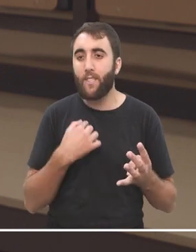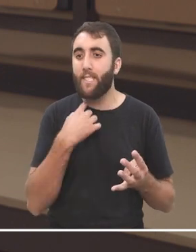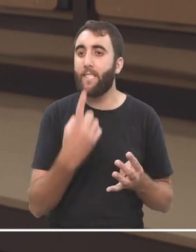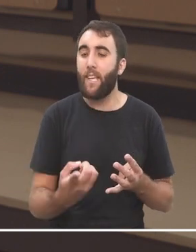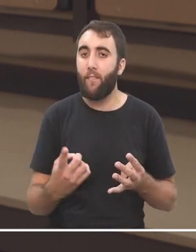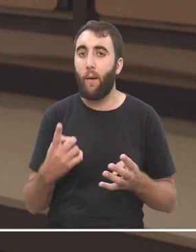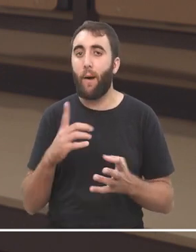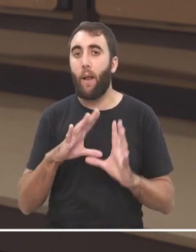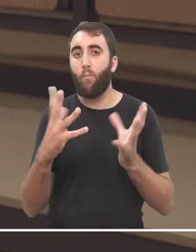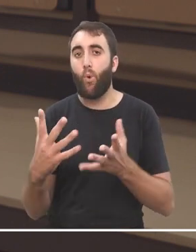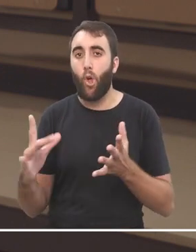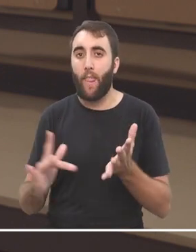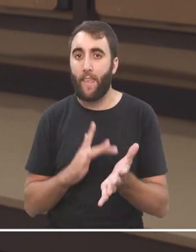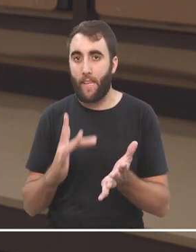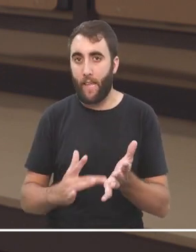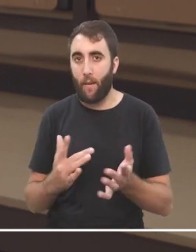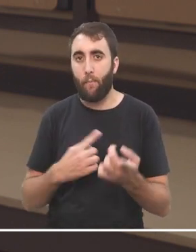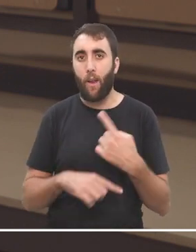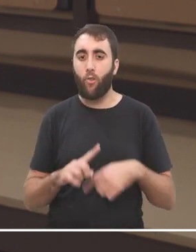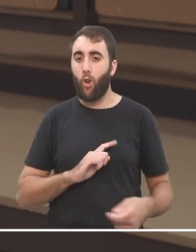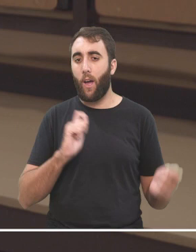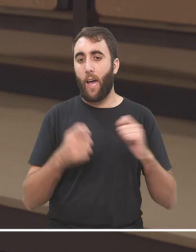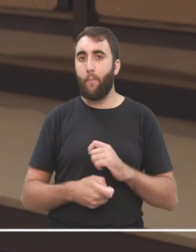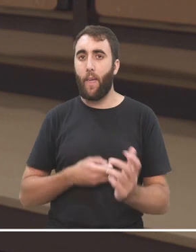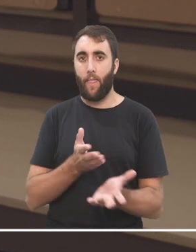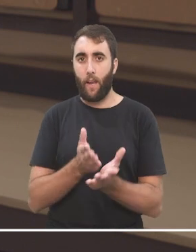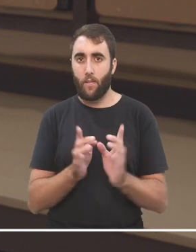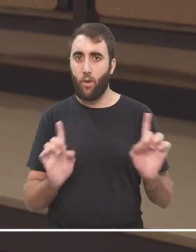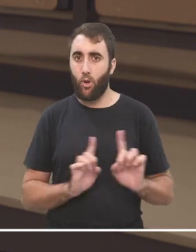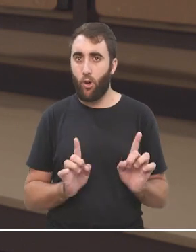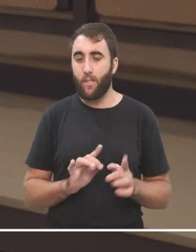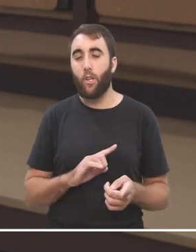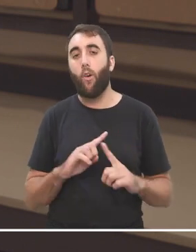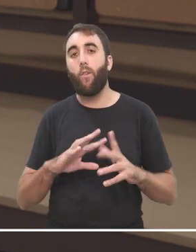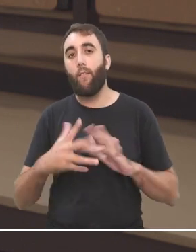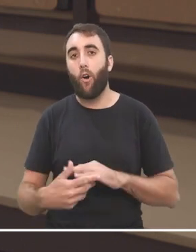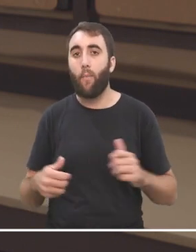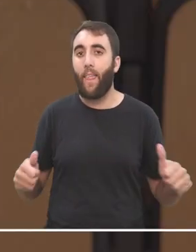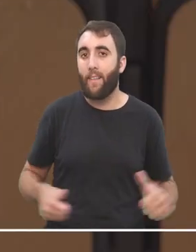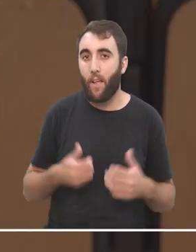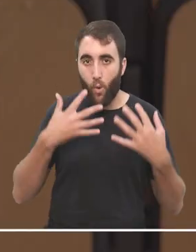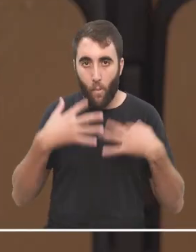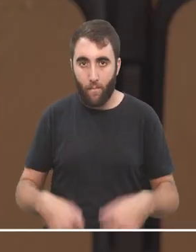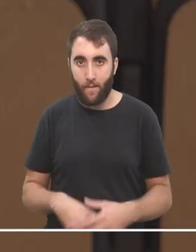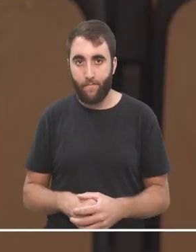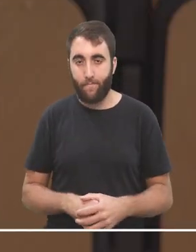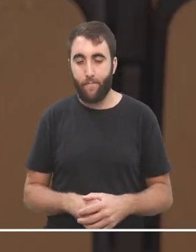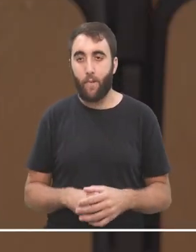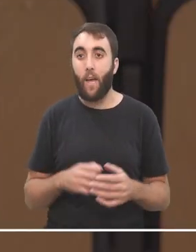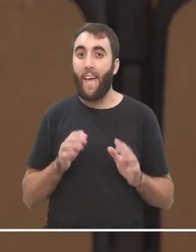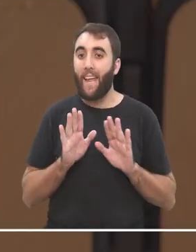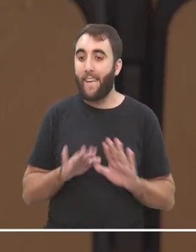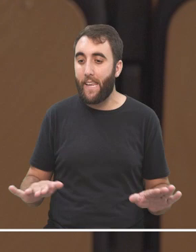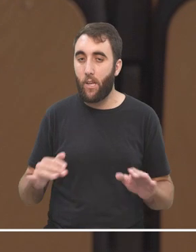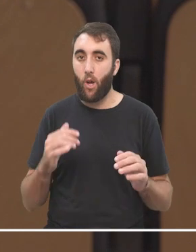en el mundo digital, pero esto no transforma nuestros derechos, sino simplemente nuestra manera de ejercerlos online. La vulnerabilidad de los